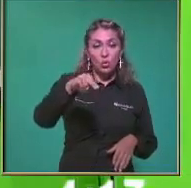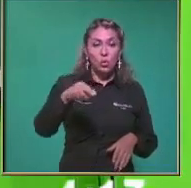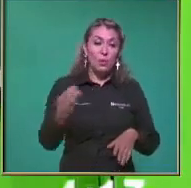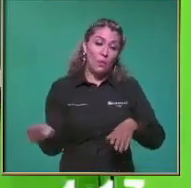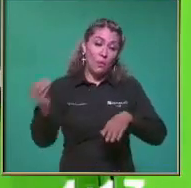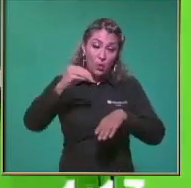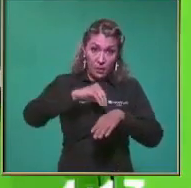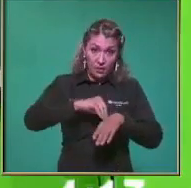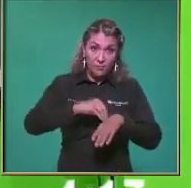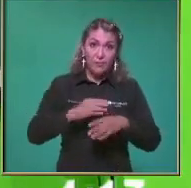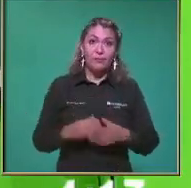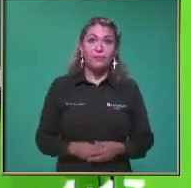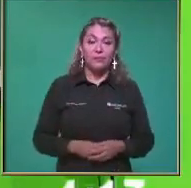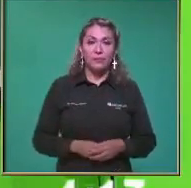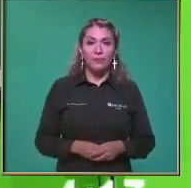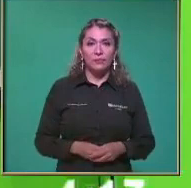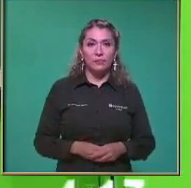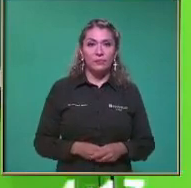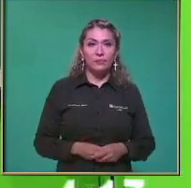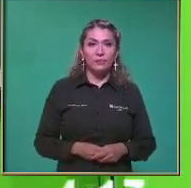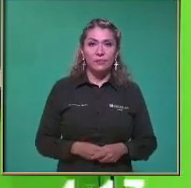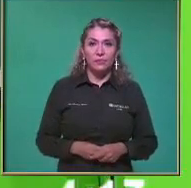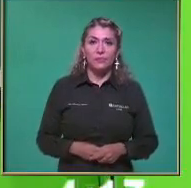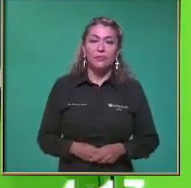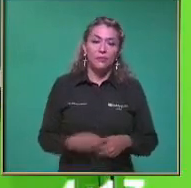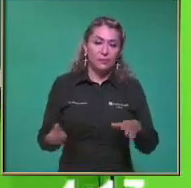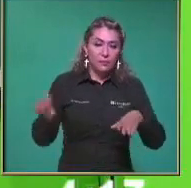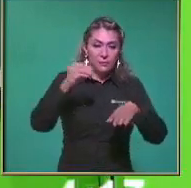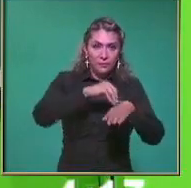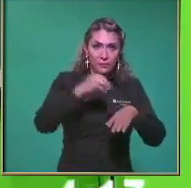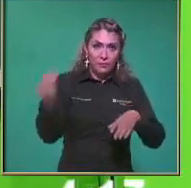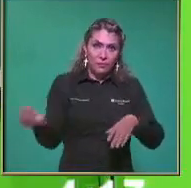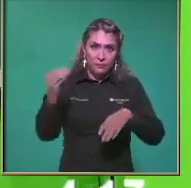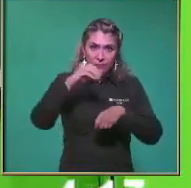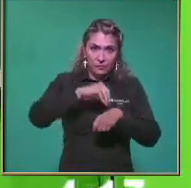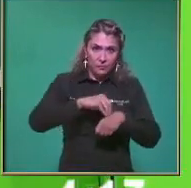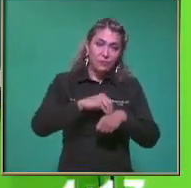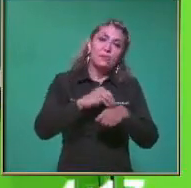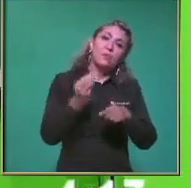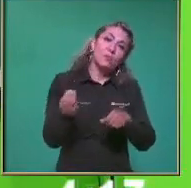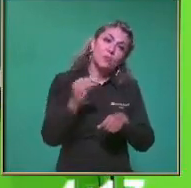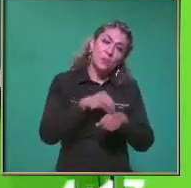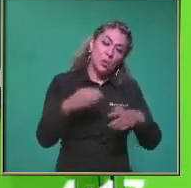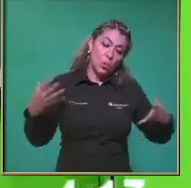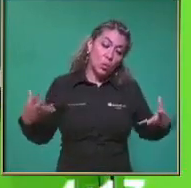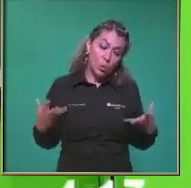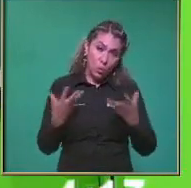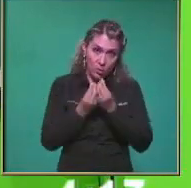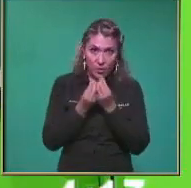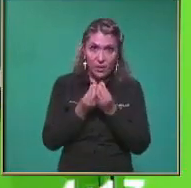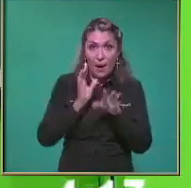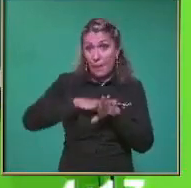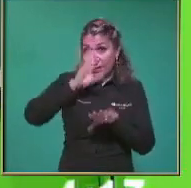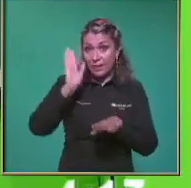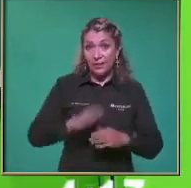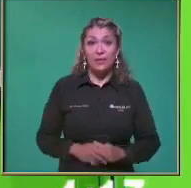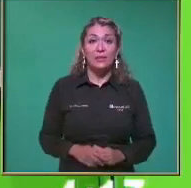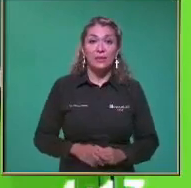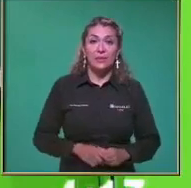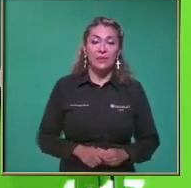algo. Entonces, la aditivo, adicionar, significa sumar. Bueno, ¿qué más dice